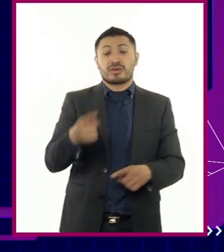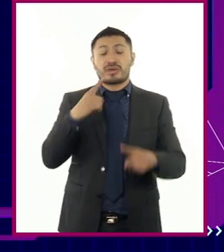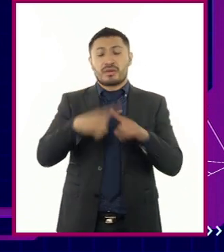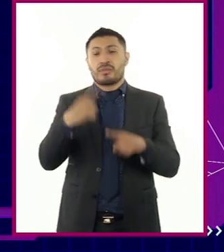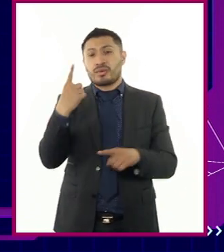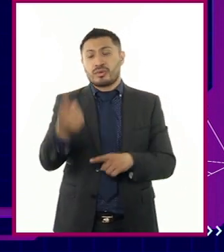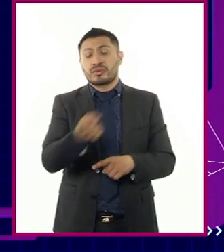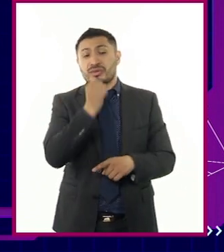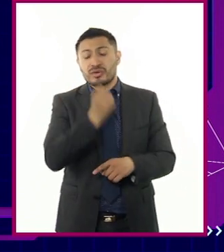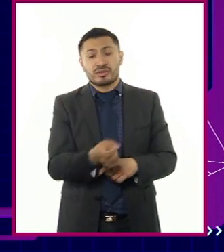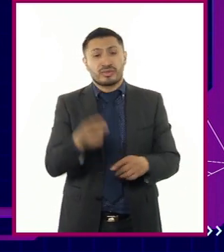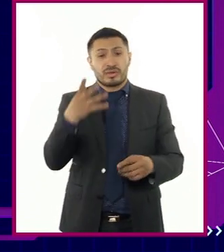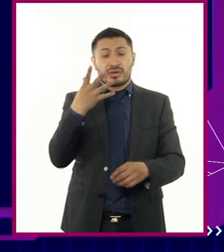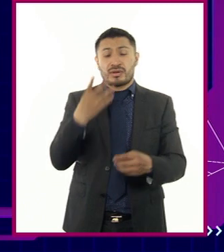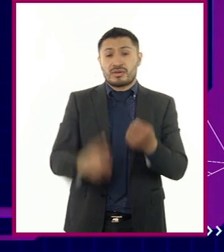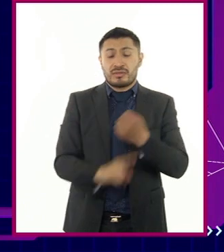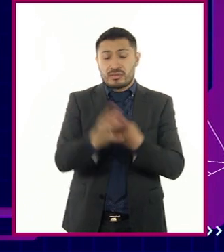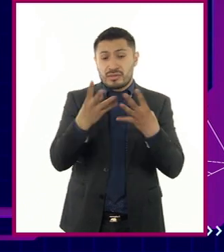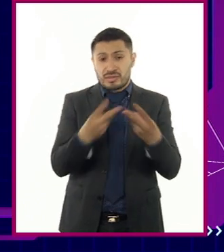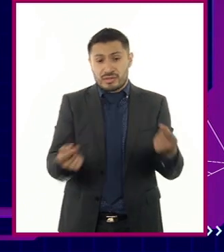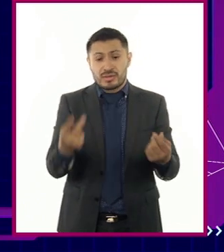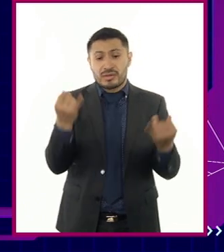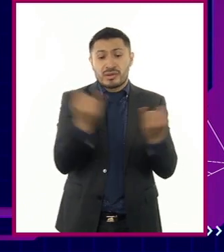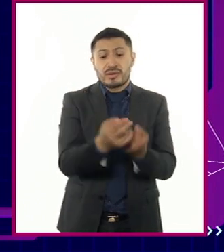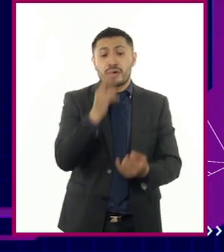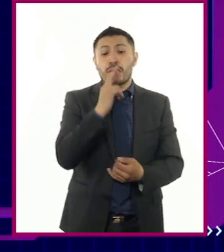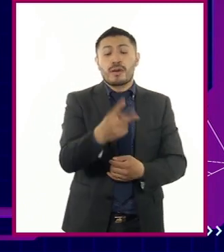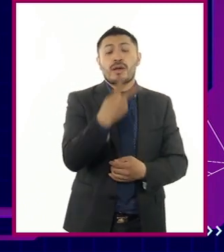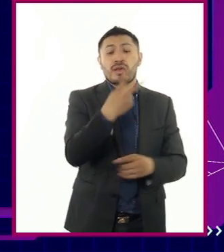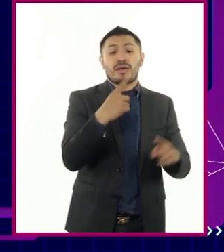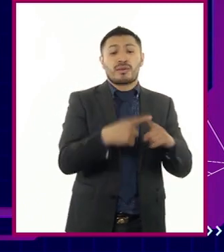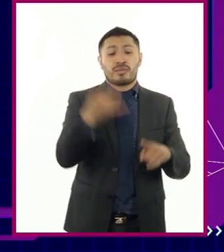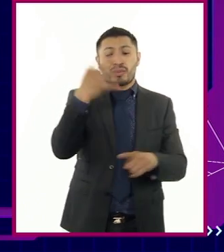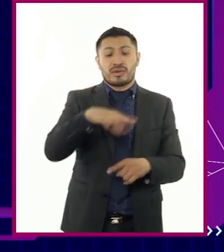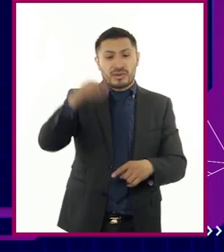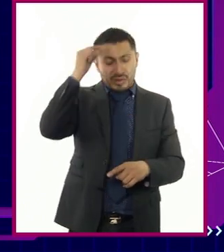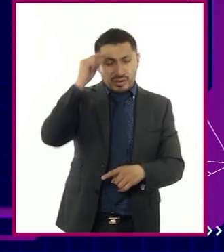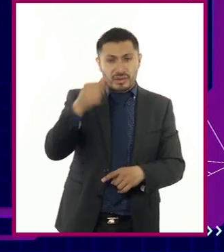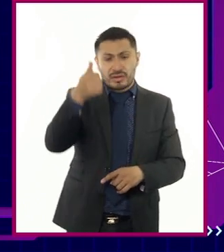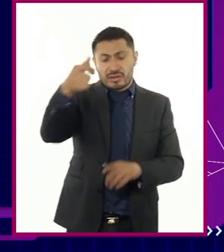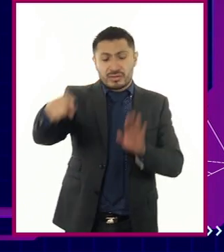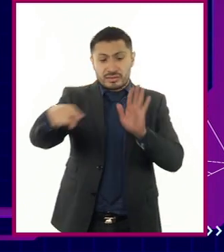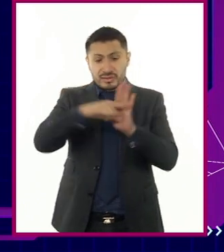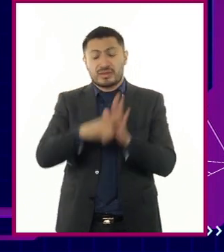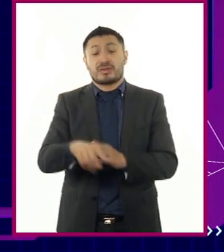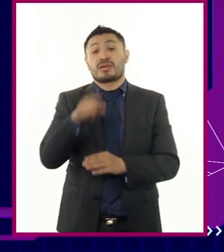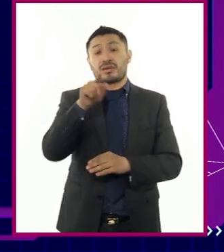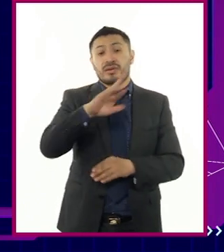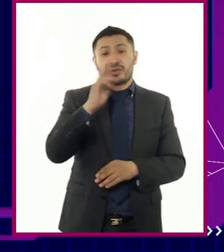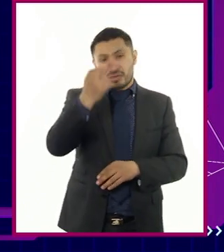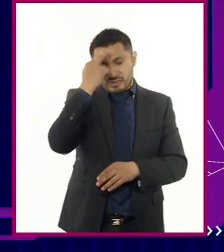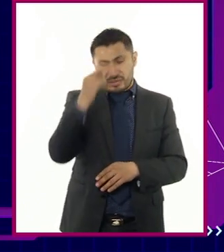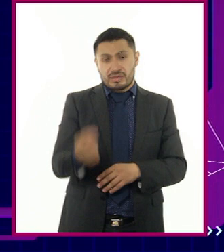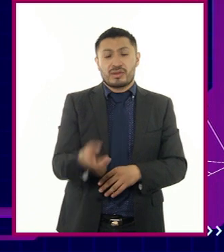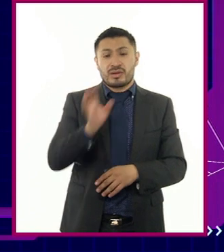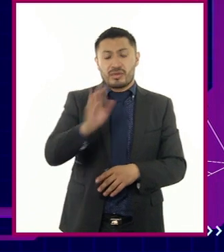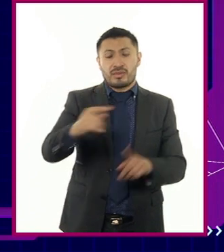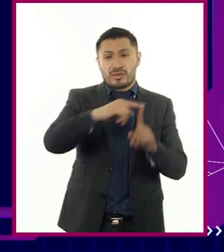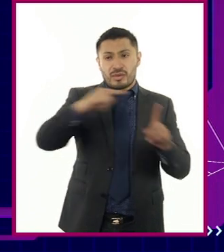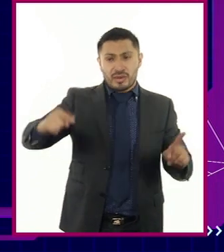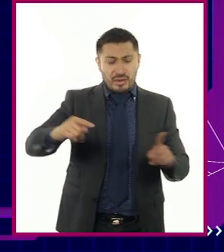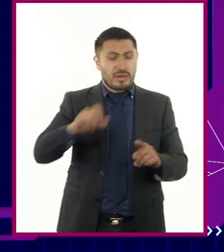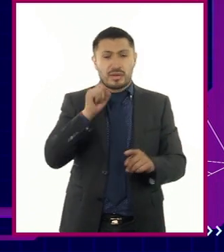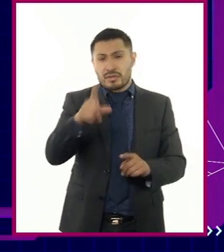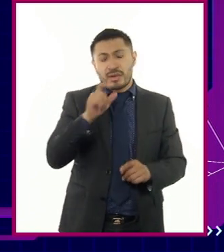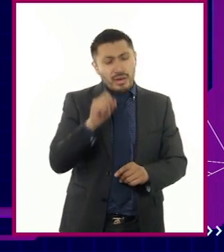el cociente es igual a 2 por 10 elevado a la 6 negativo. Tengan presente que, en divisiones de potencias con la misma